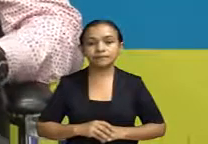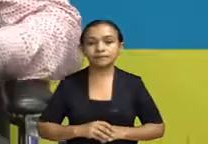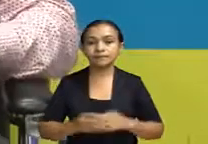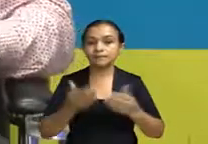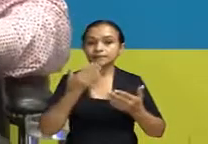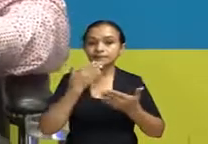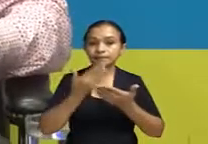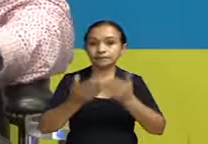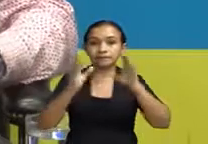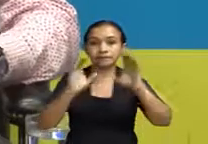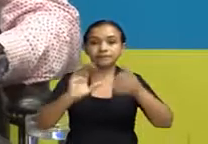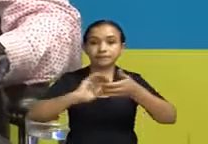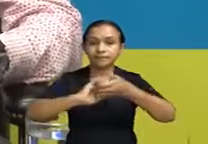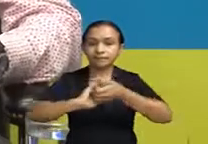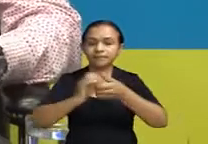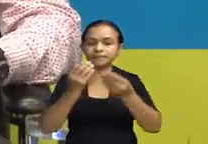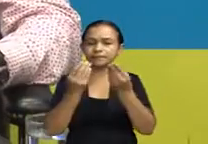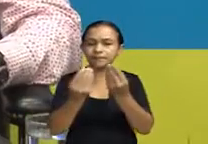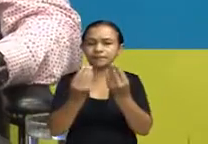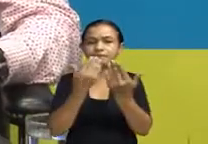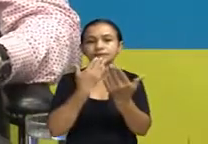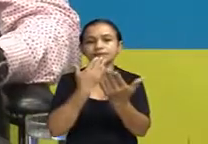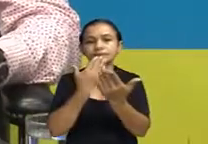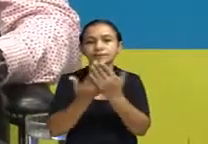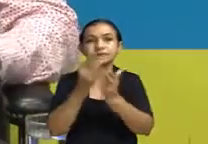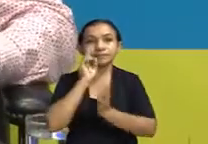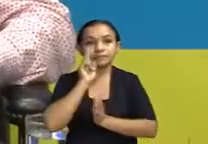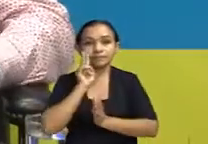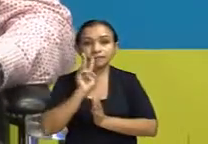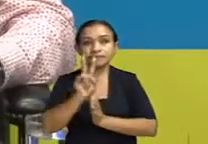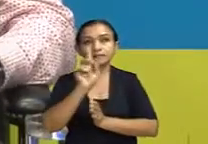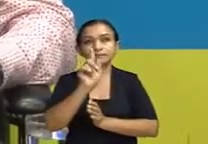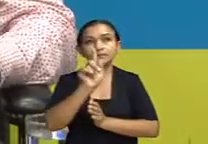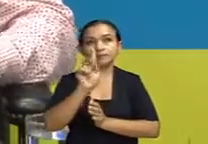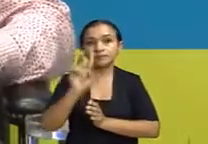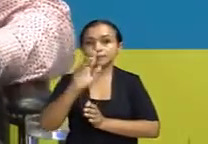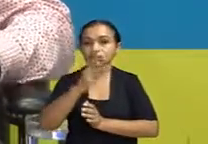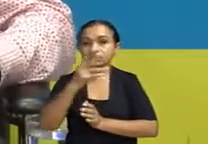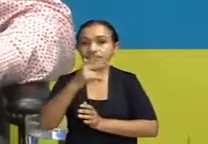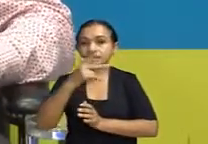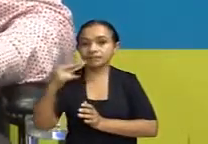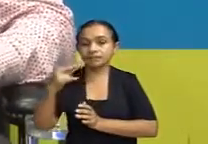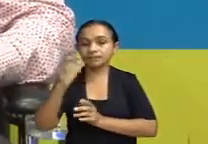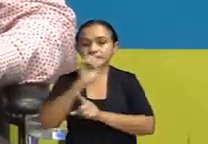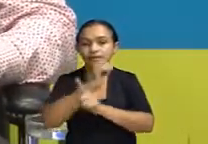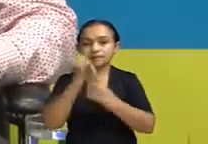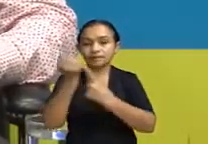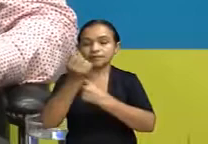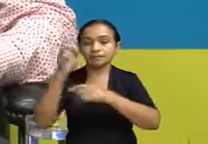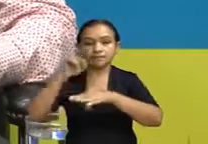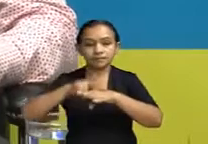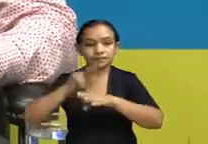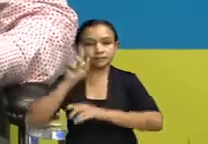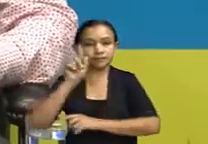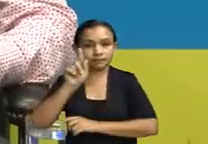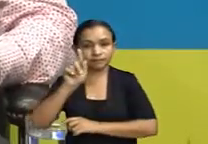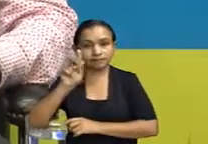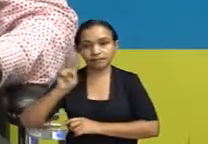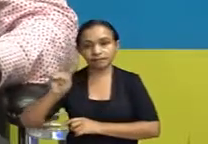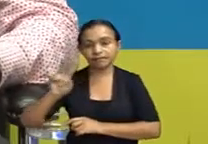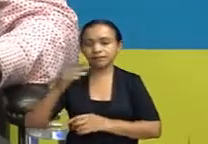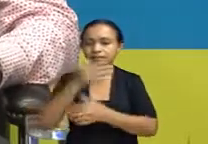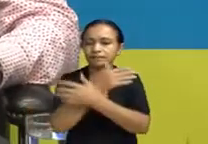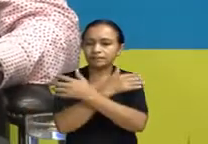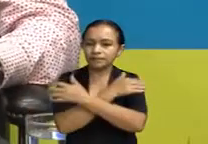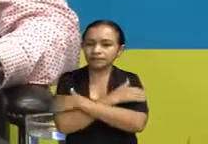Buenas tardes, amigos televidentes. Muchas gracias por su fiel sintonía. El canal 98, el canal parlamentario, el canal de la Asamblea Nacional. Les